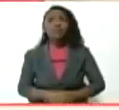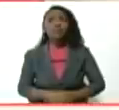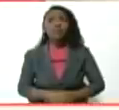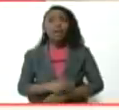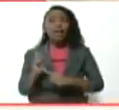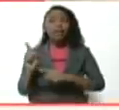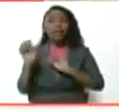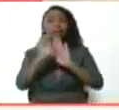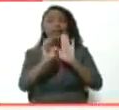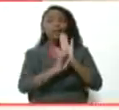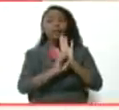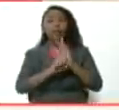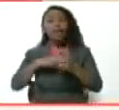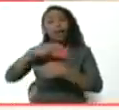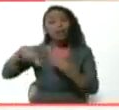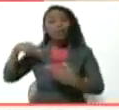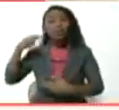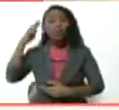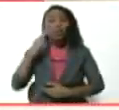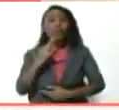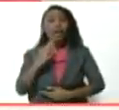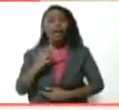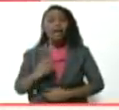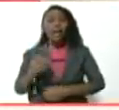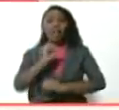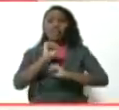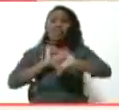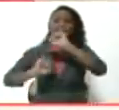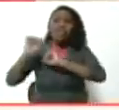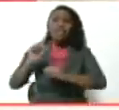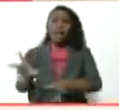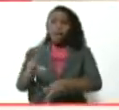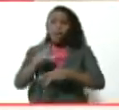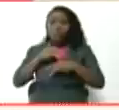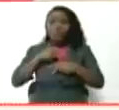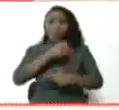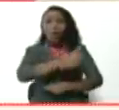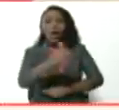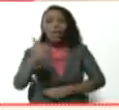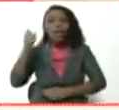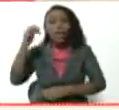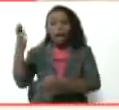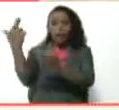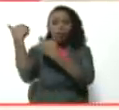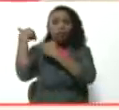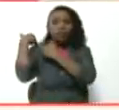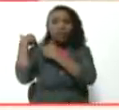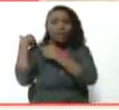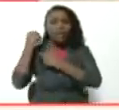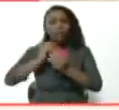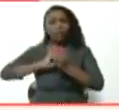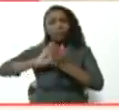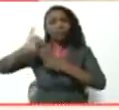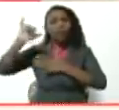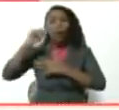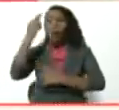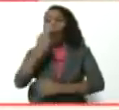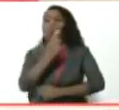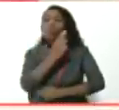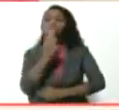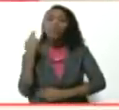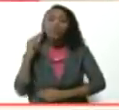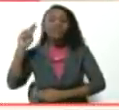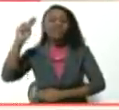en esta etapa de la Revolución Bolivariana. Ha estado en vanguardia, asumiendo cada día mayores responsabilidades, mayores compromisos, y